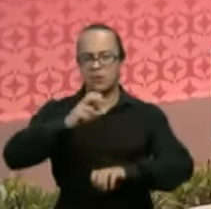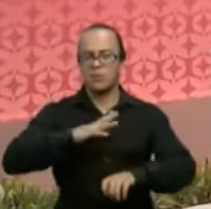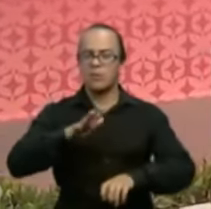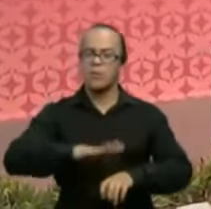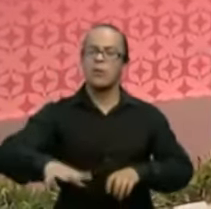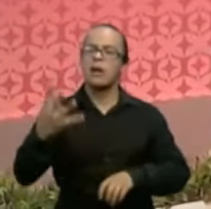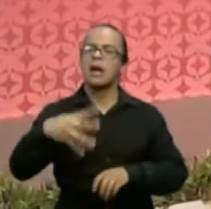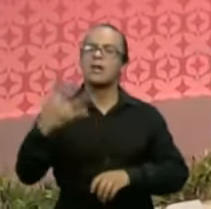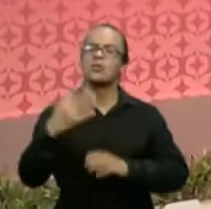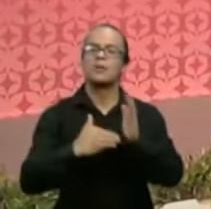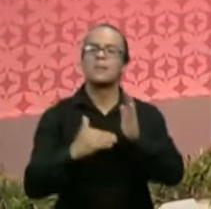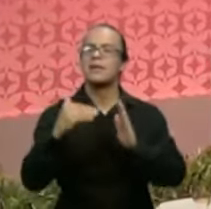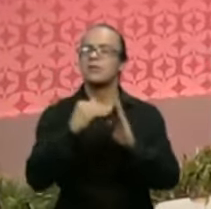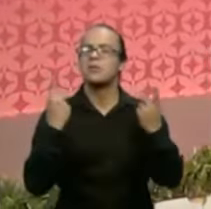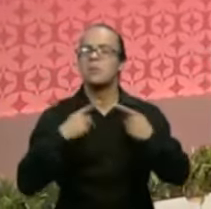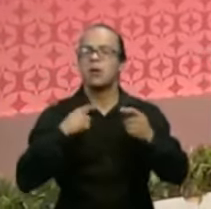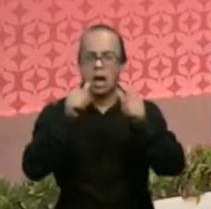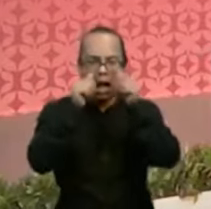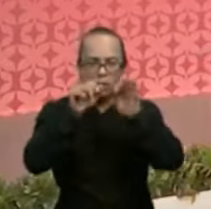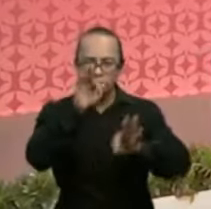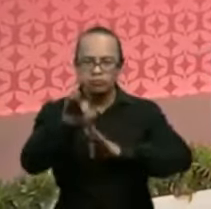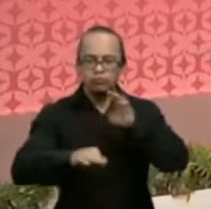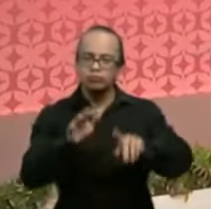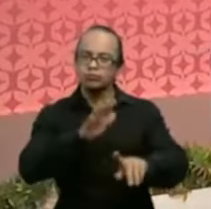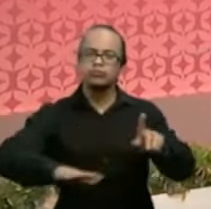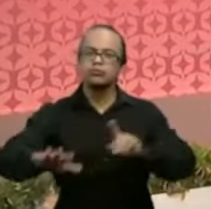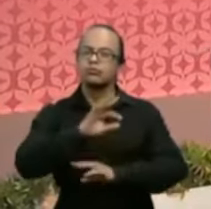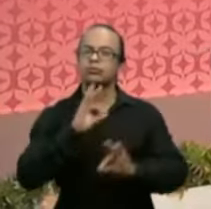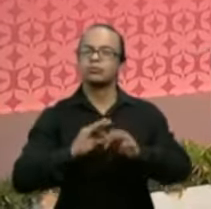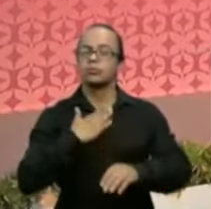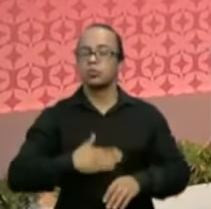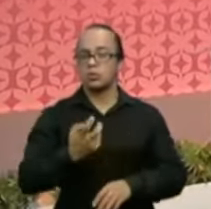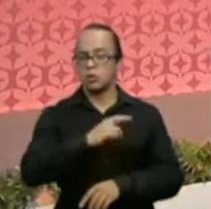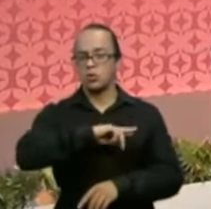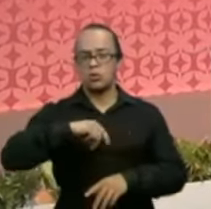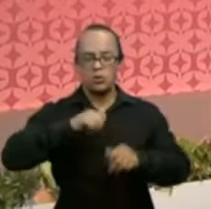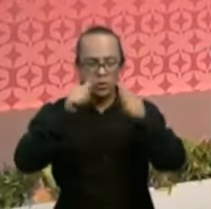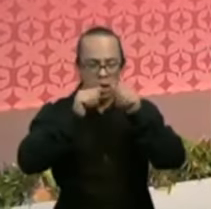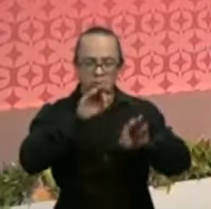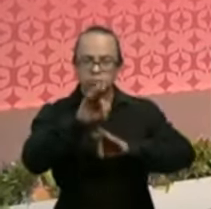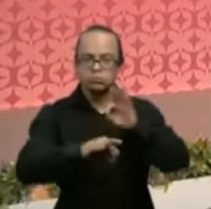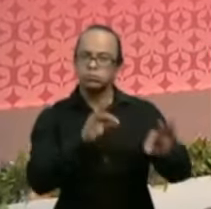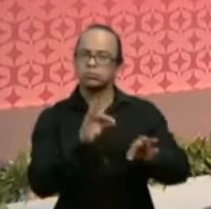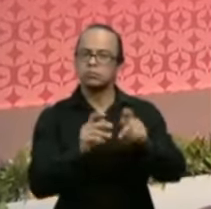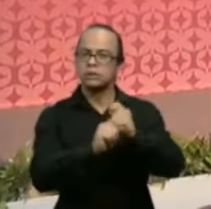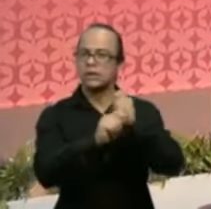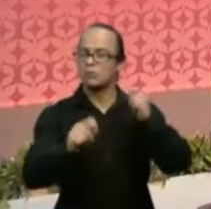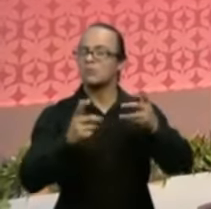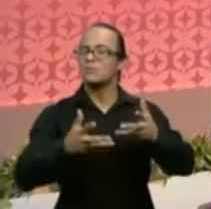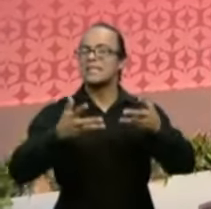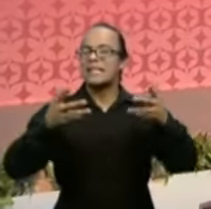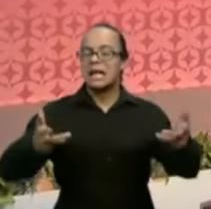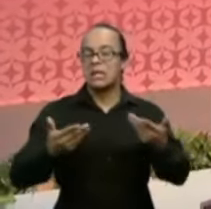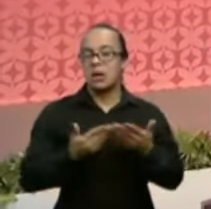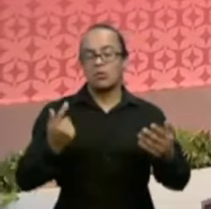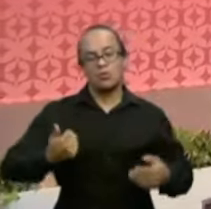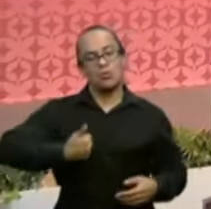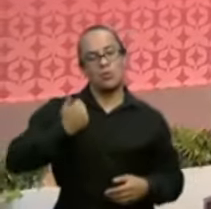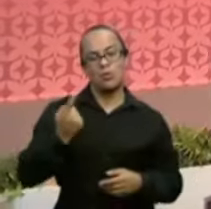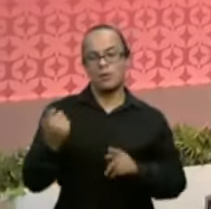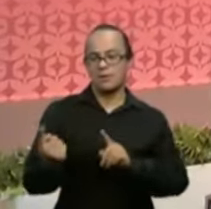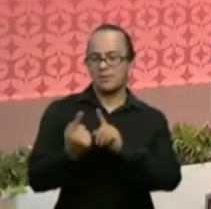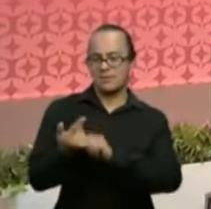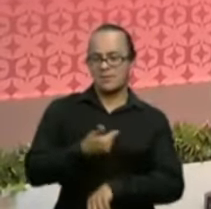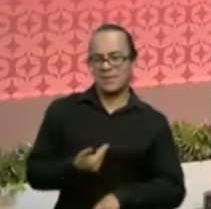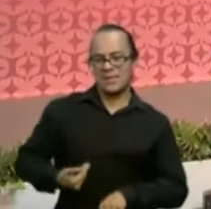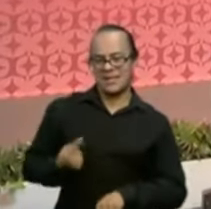14 millones de personas. Por ello, trabajaremos en un transporte masivo que hoy aproveché que estuvo el presidente y le